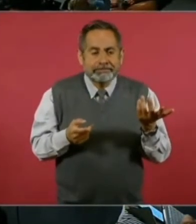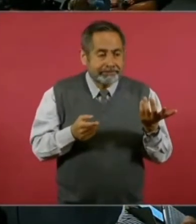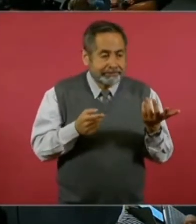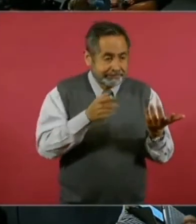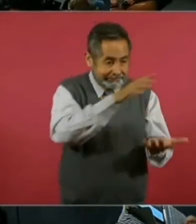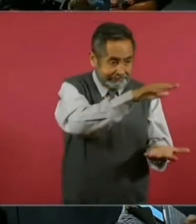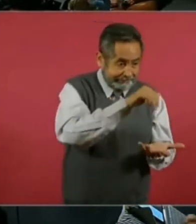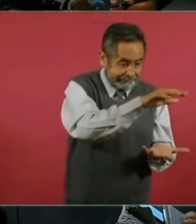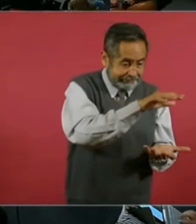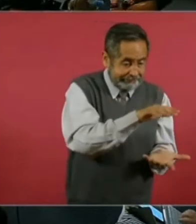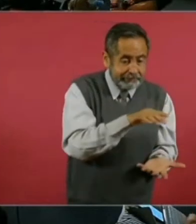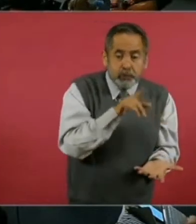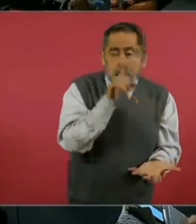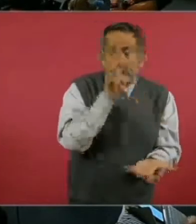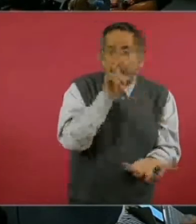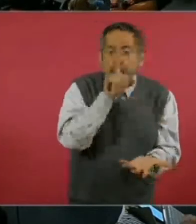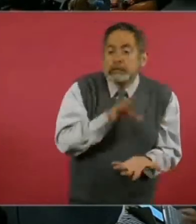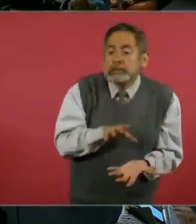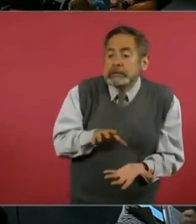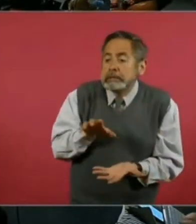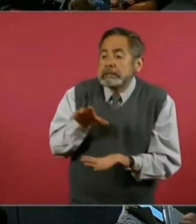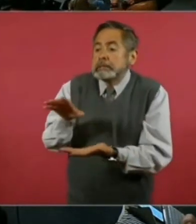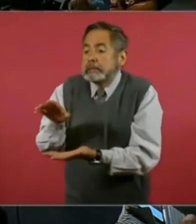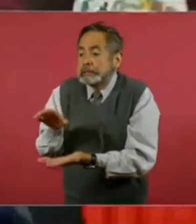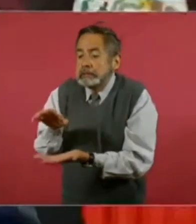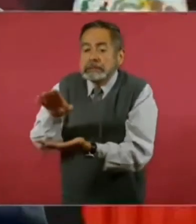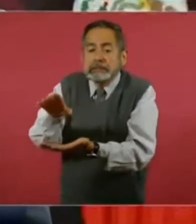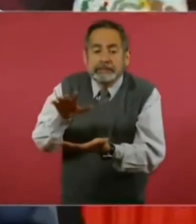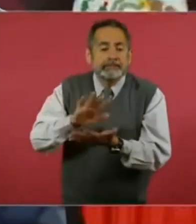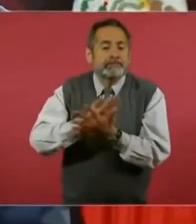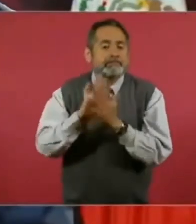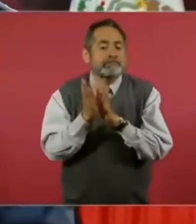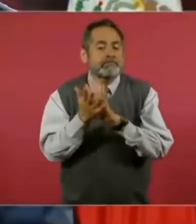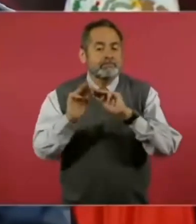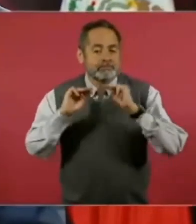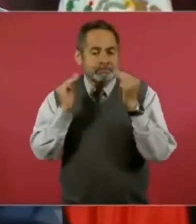llegaran a manos de la delincuencia.